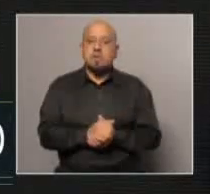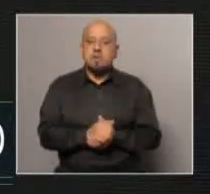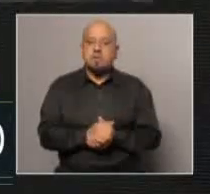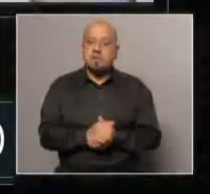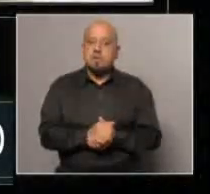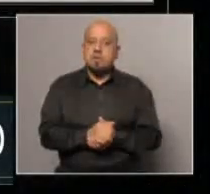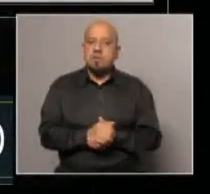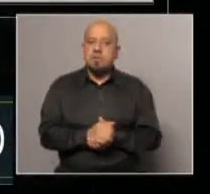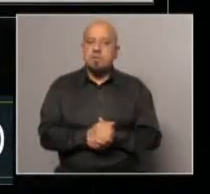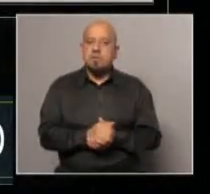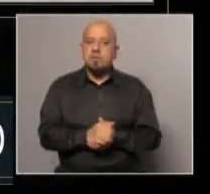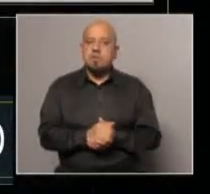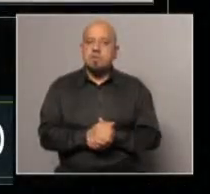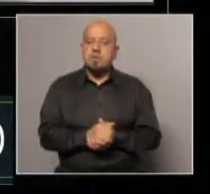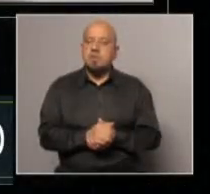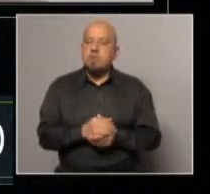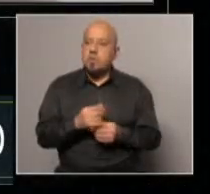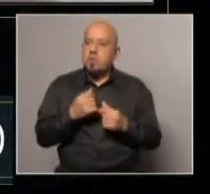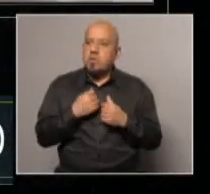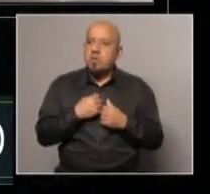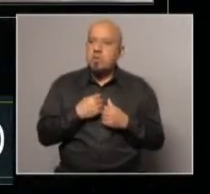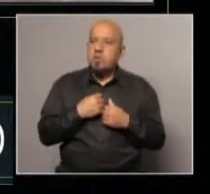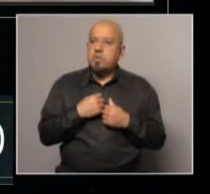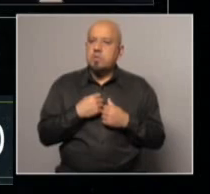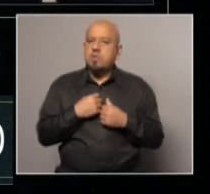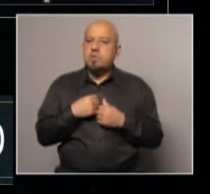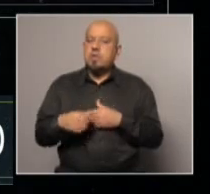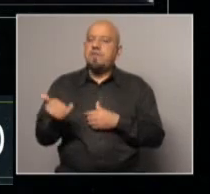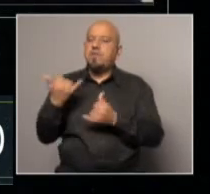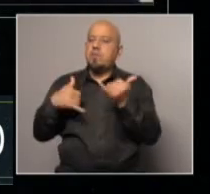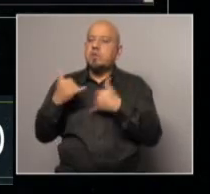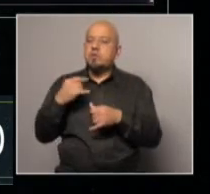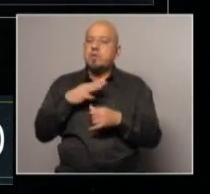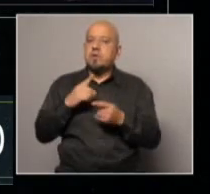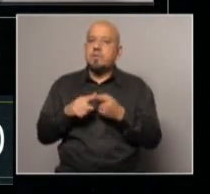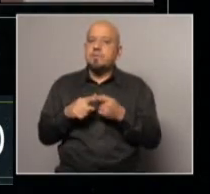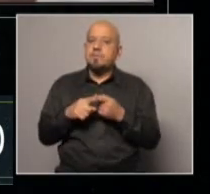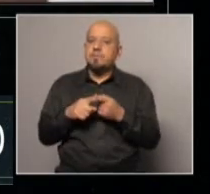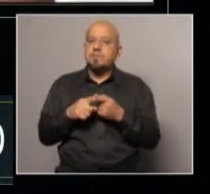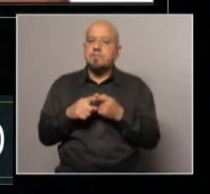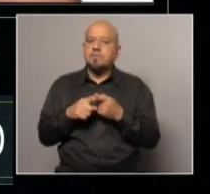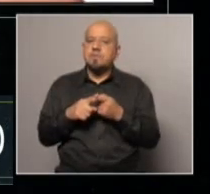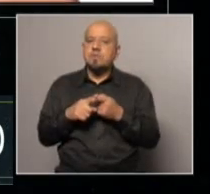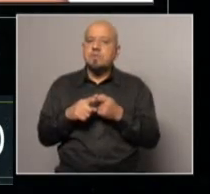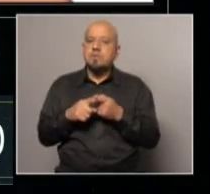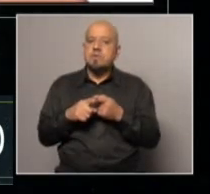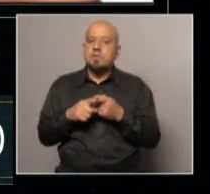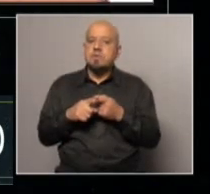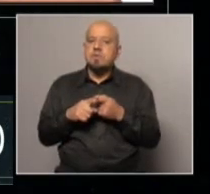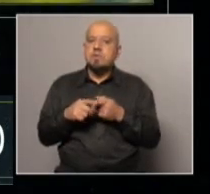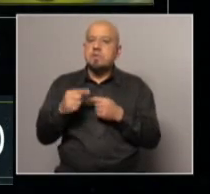no, lo mío iba por el lado de... Bueno, la información acá que tenemos es que son una cantidad